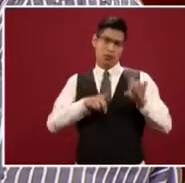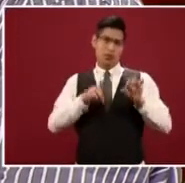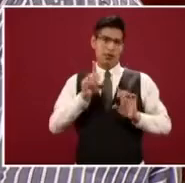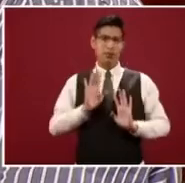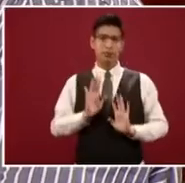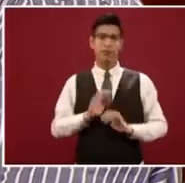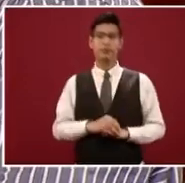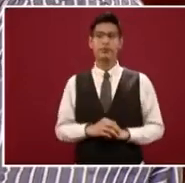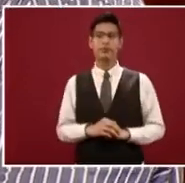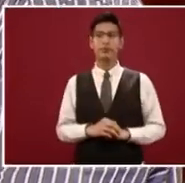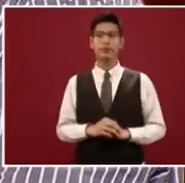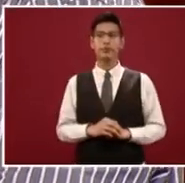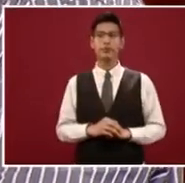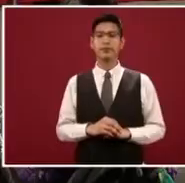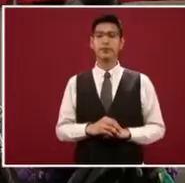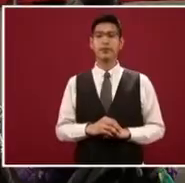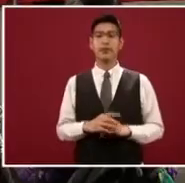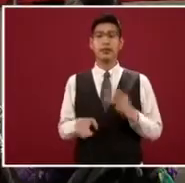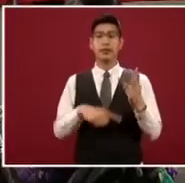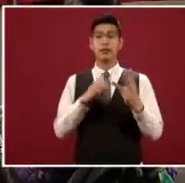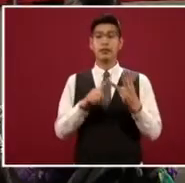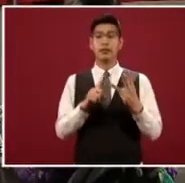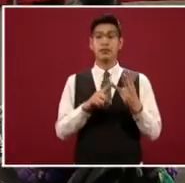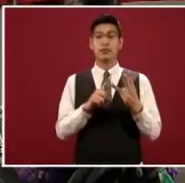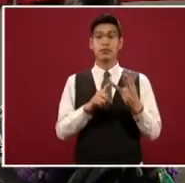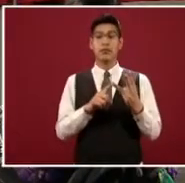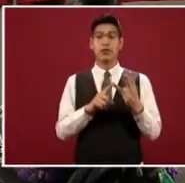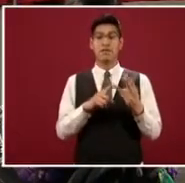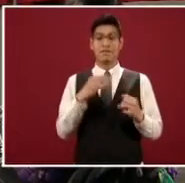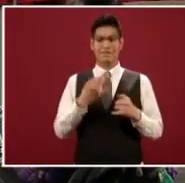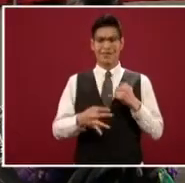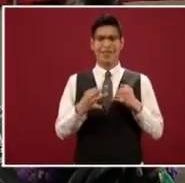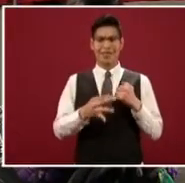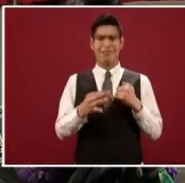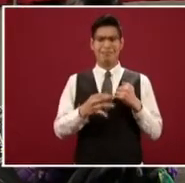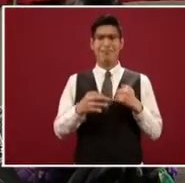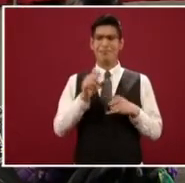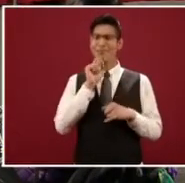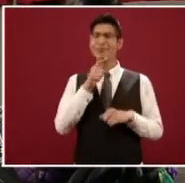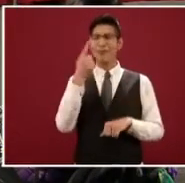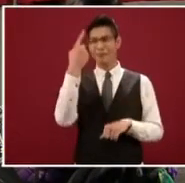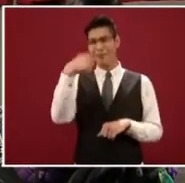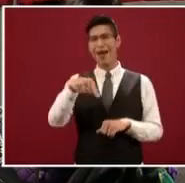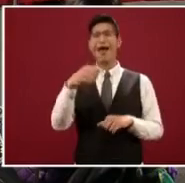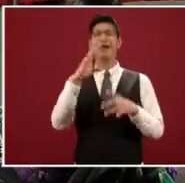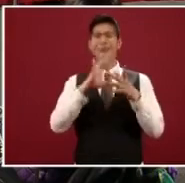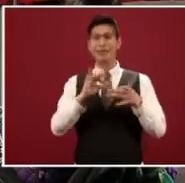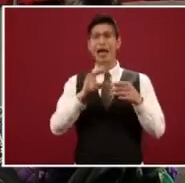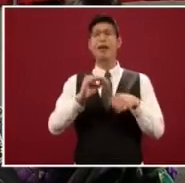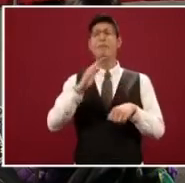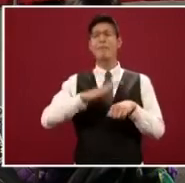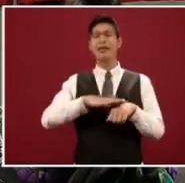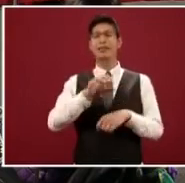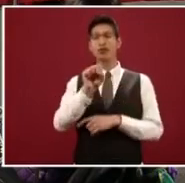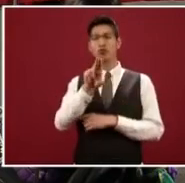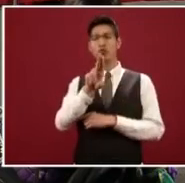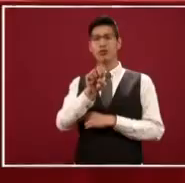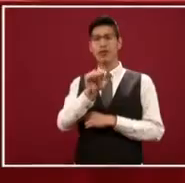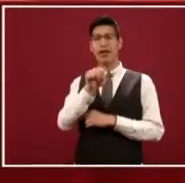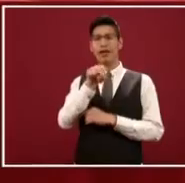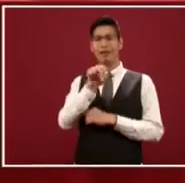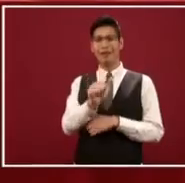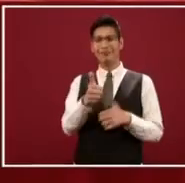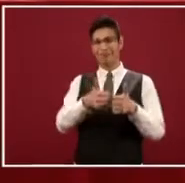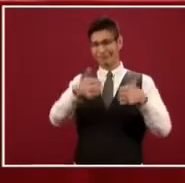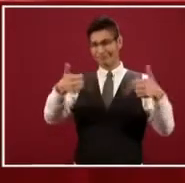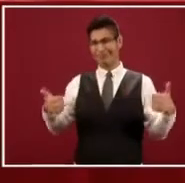Lo otro y tercero y último, antes de que entremos a los otros elementos sobre explicar la su sana distancia, que